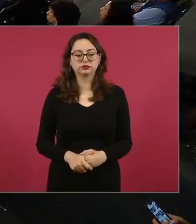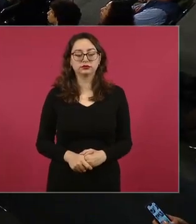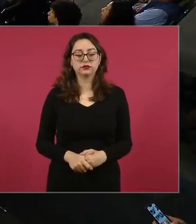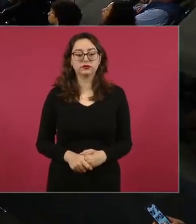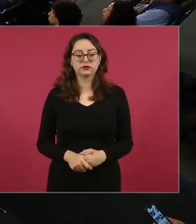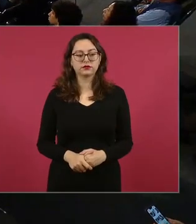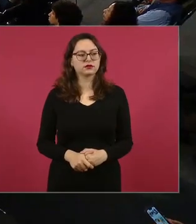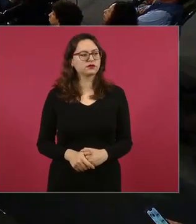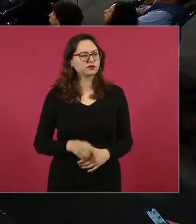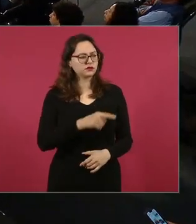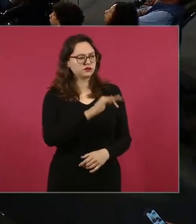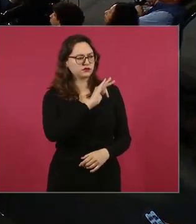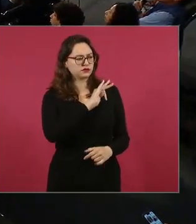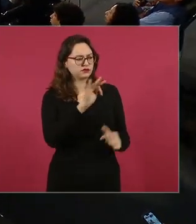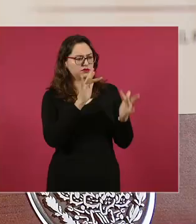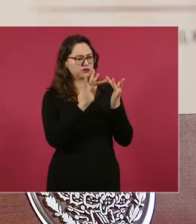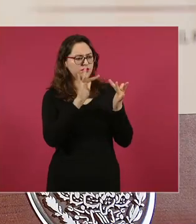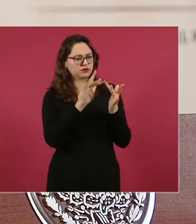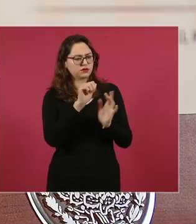Alicia nos